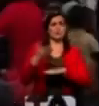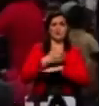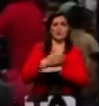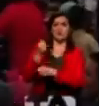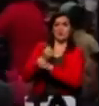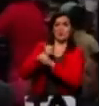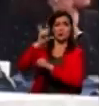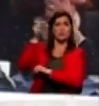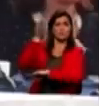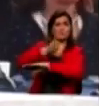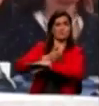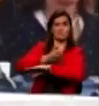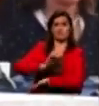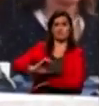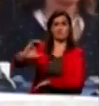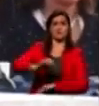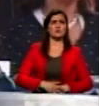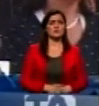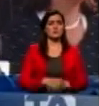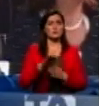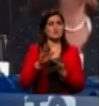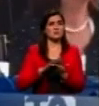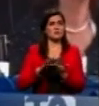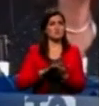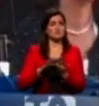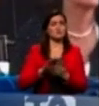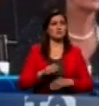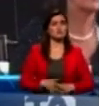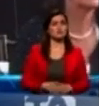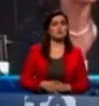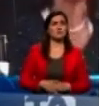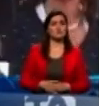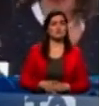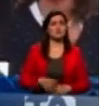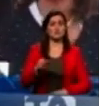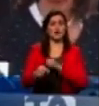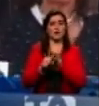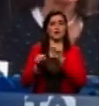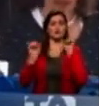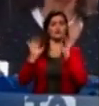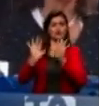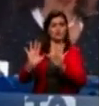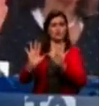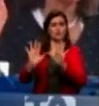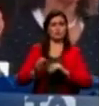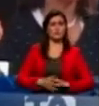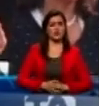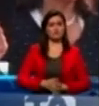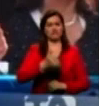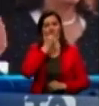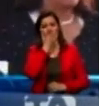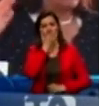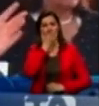la labor del gobierno anterior. Mil disculpas por parte de esta década de habernos